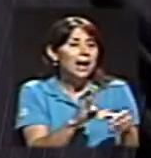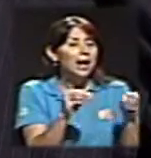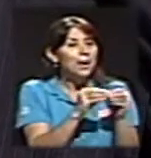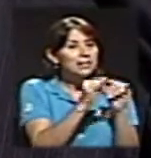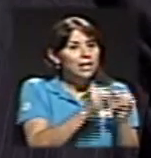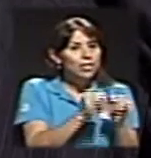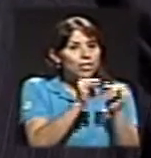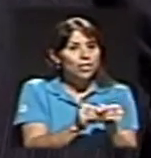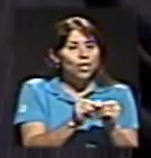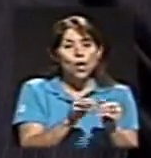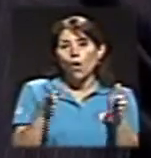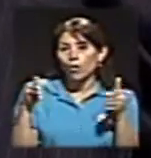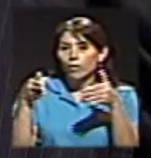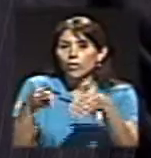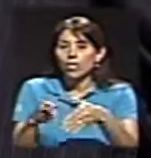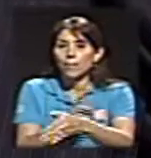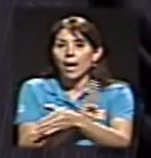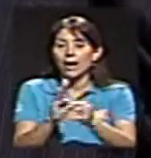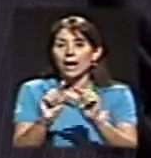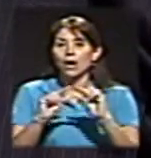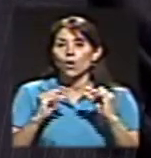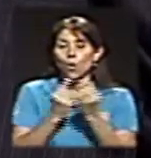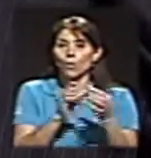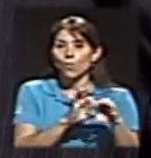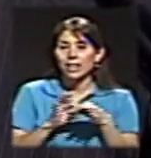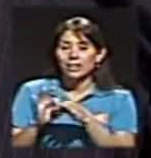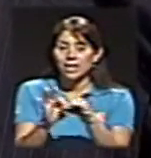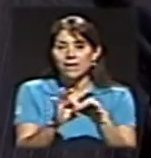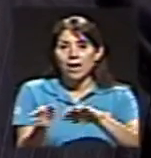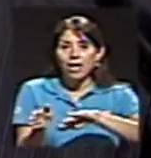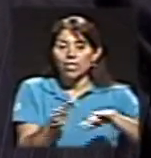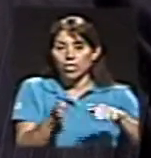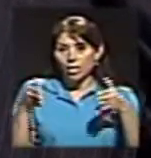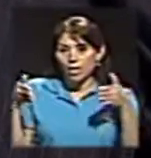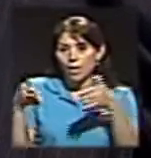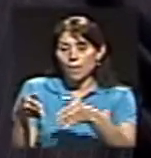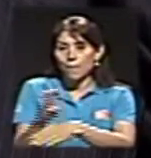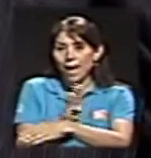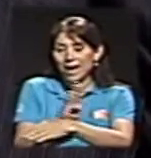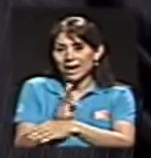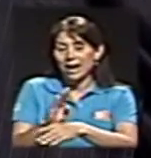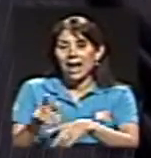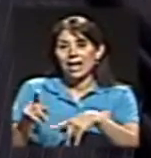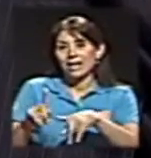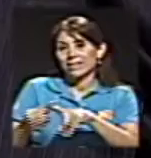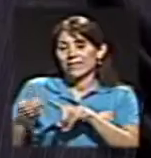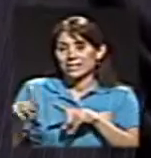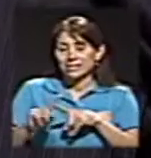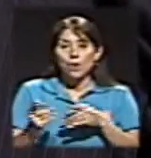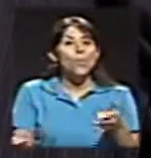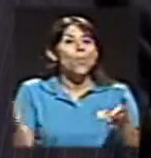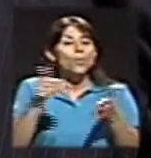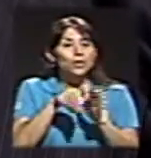corporativa, otros tienen algún componente de banca de inversión inmersa. Eso, volviendo al modelo de supervisión basado en